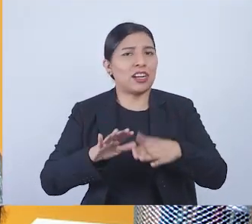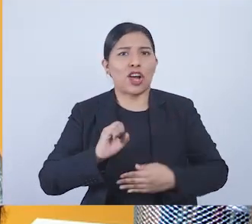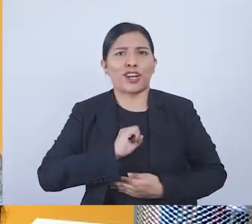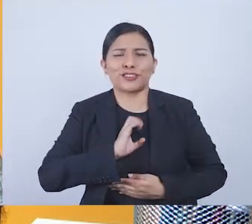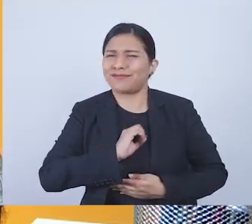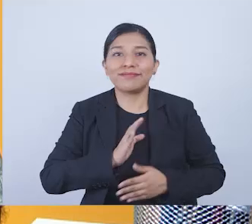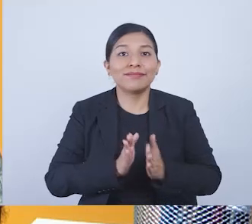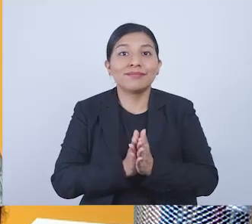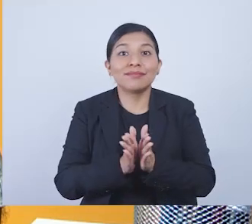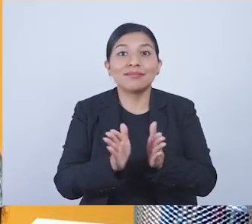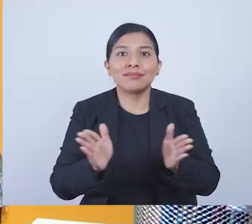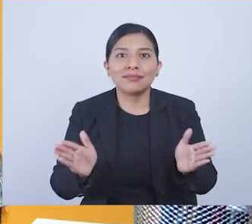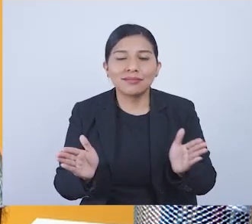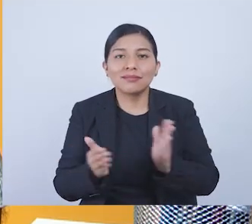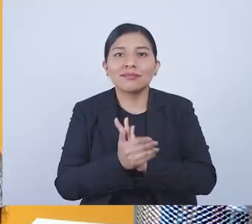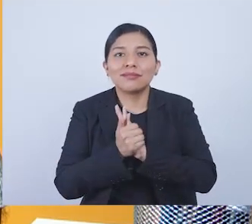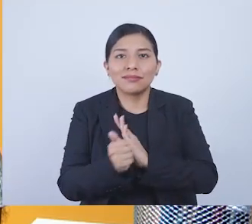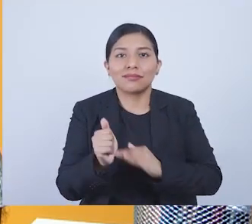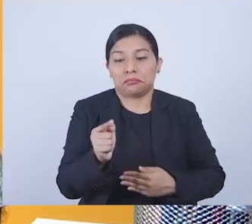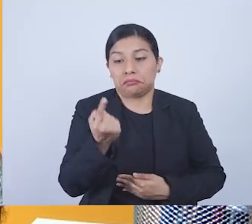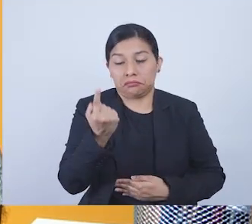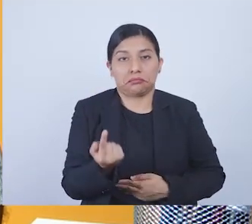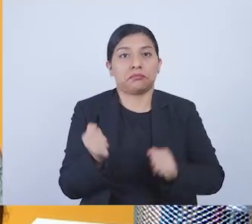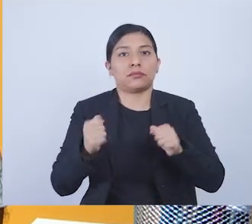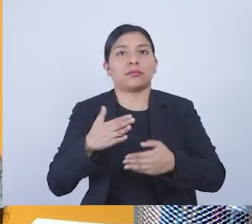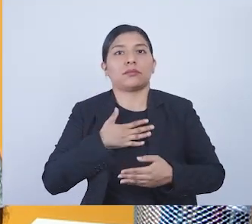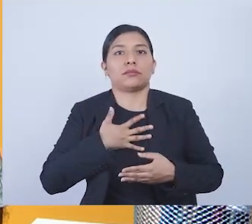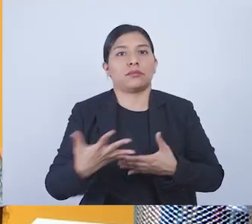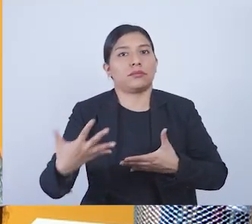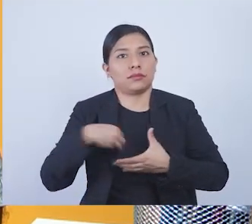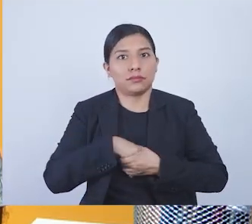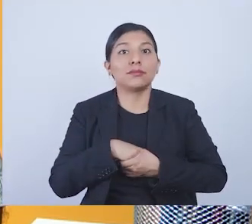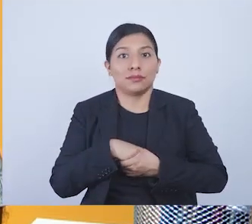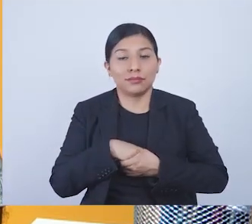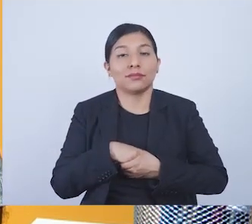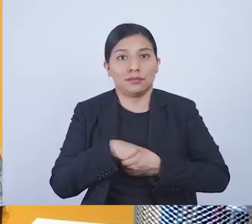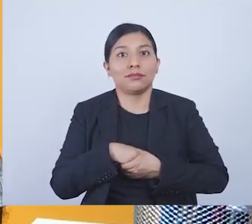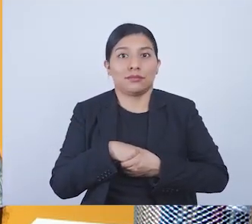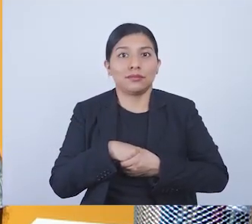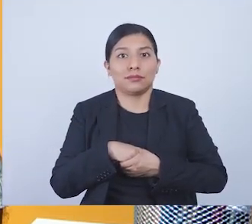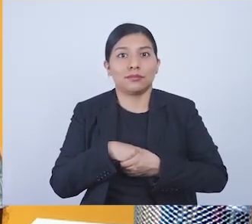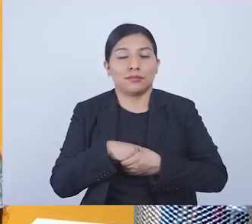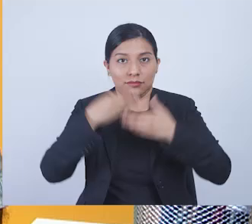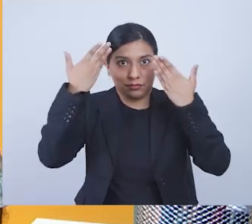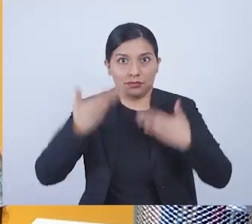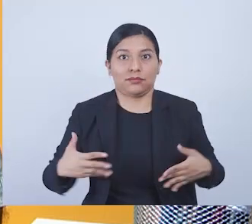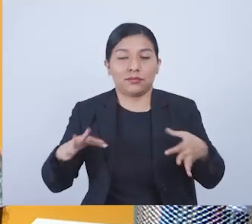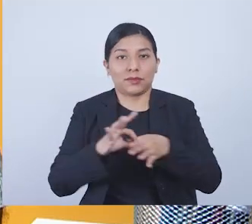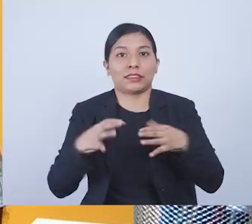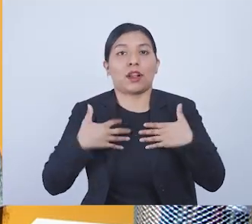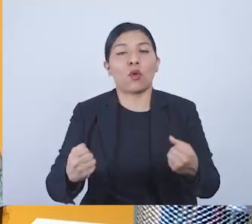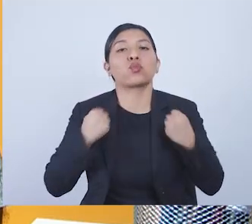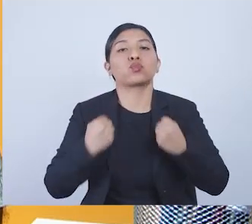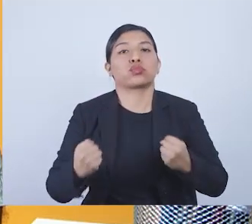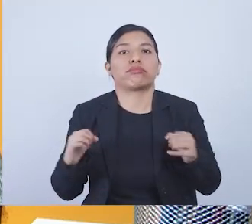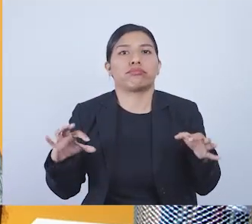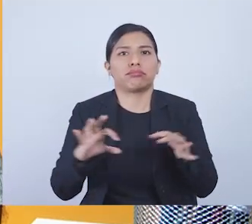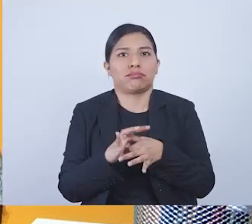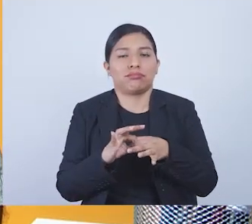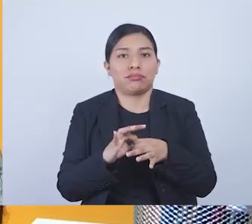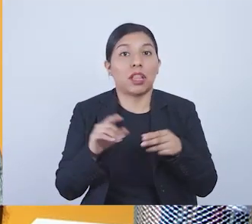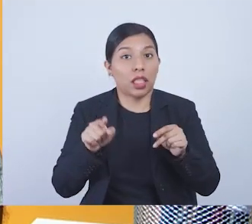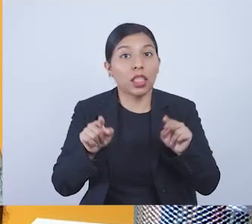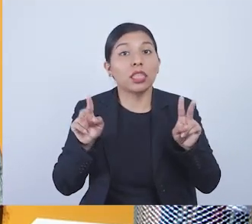corazón y la capacidad vital que debe tener estos órganos en consumo de oxígeno. Un